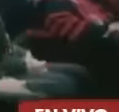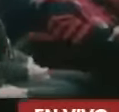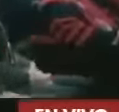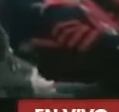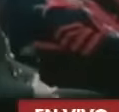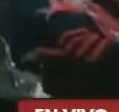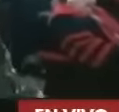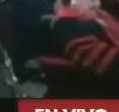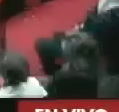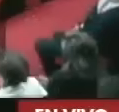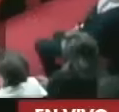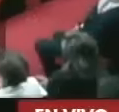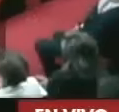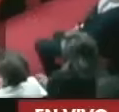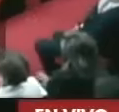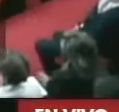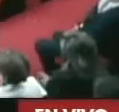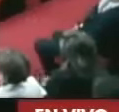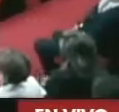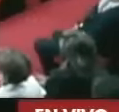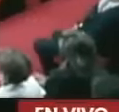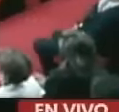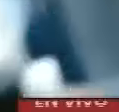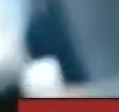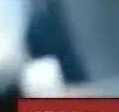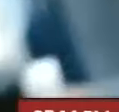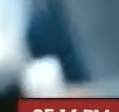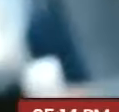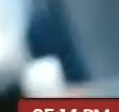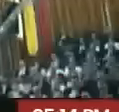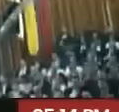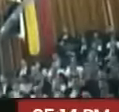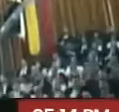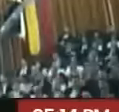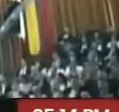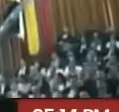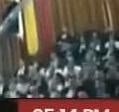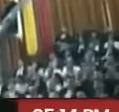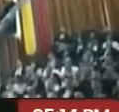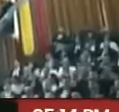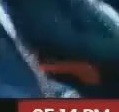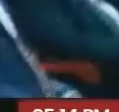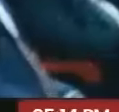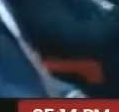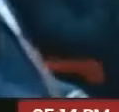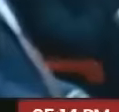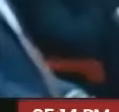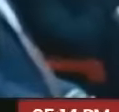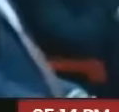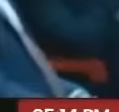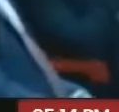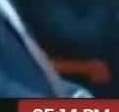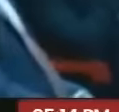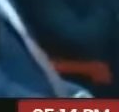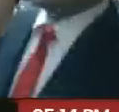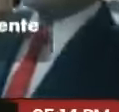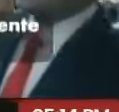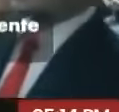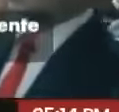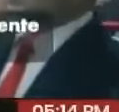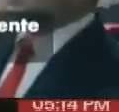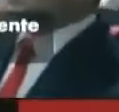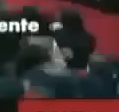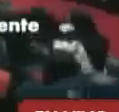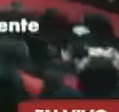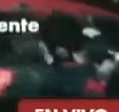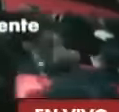para construir un poderoso Estado democrático, de justicia, de derecho, un Estado social, un Estado profundo, un